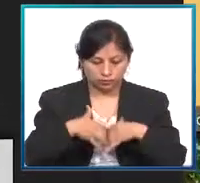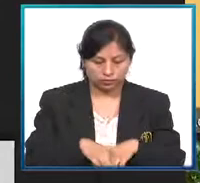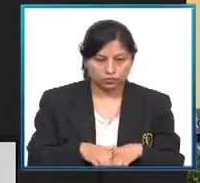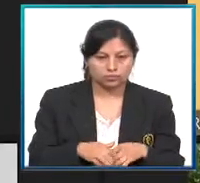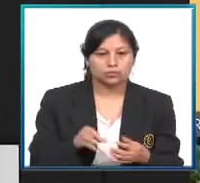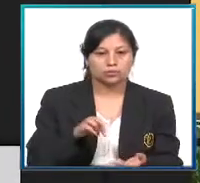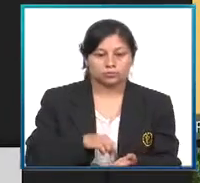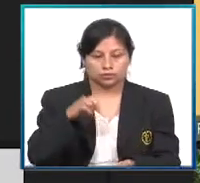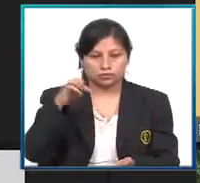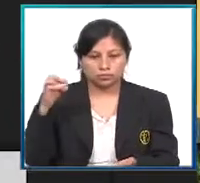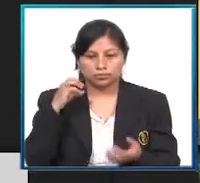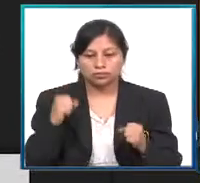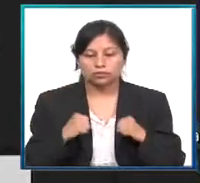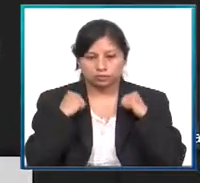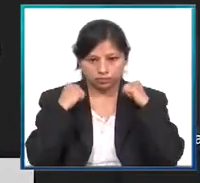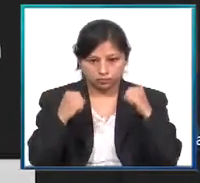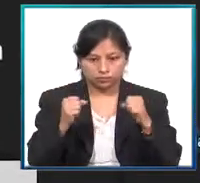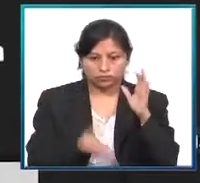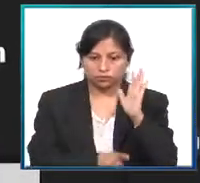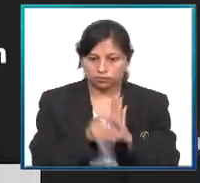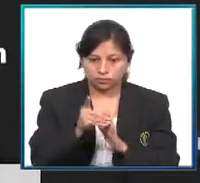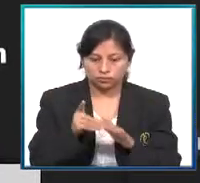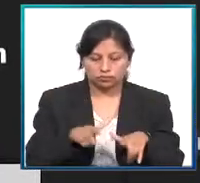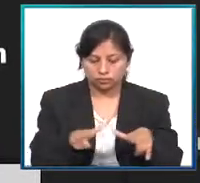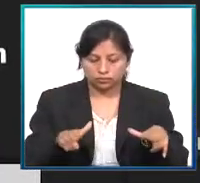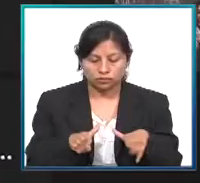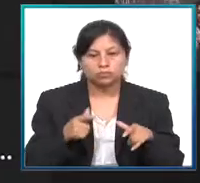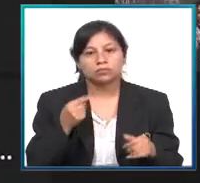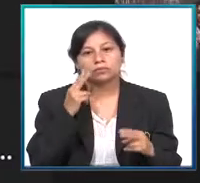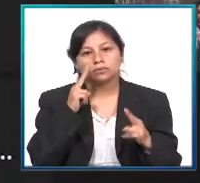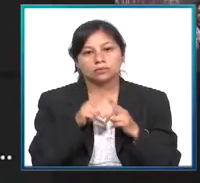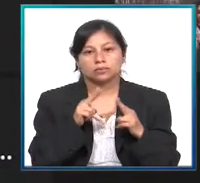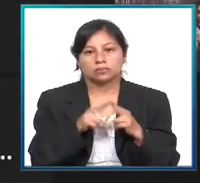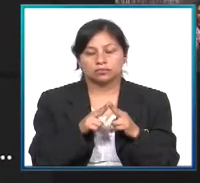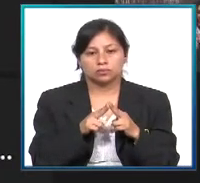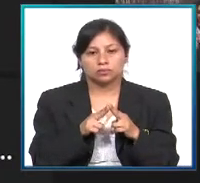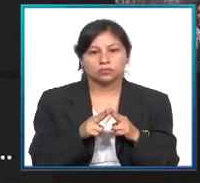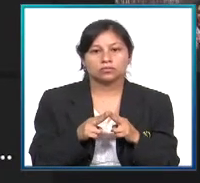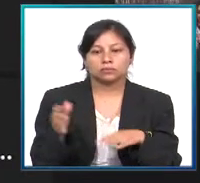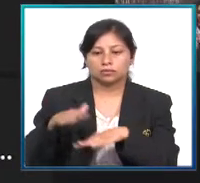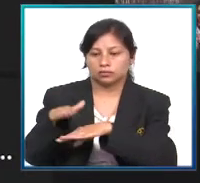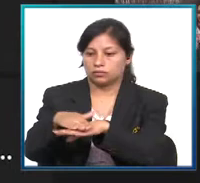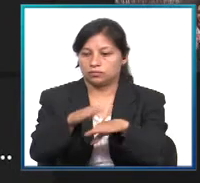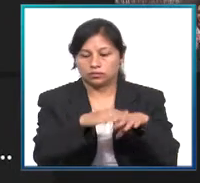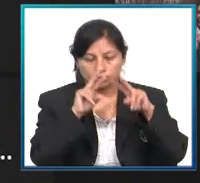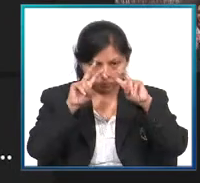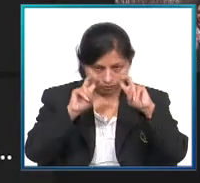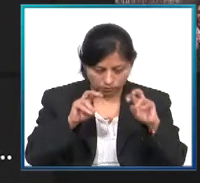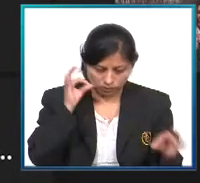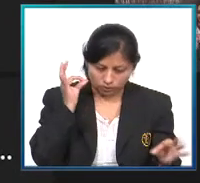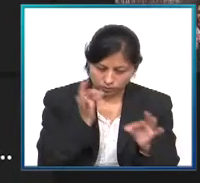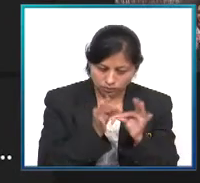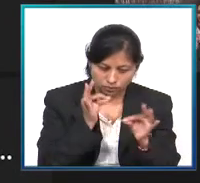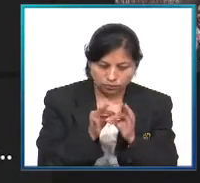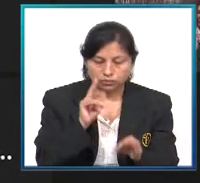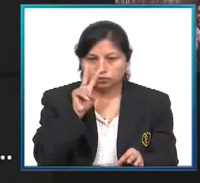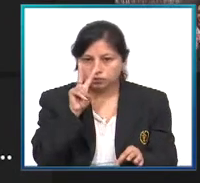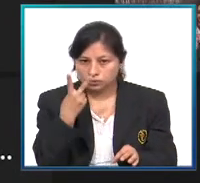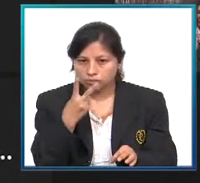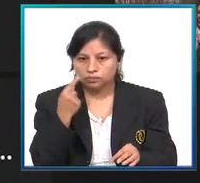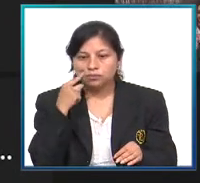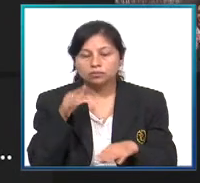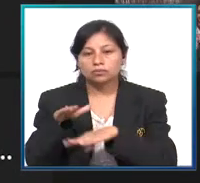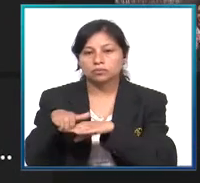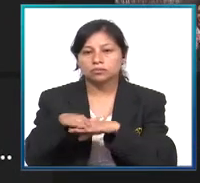en 10 regiones para potencializar el desarrollo territorial. El presidente de comisión llamó a los integrantes a analizar detenidamente las dos iniciativas